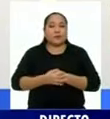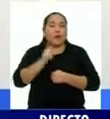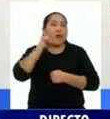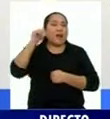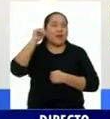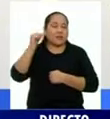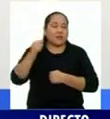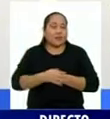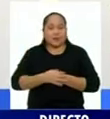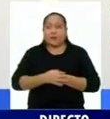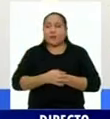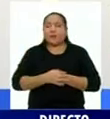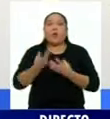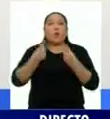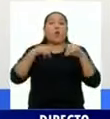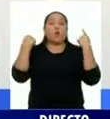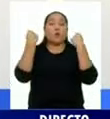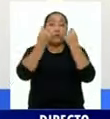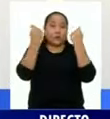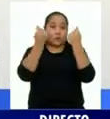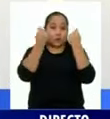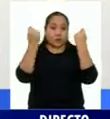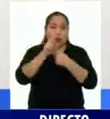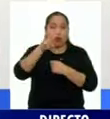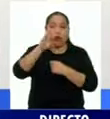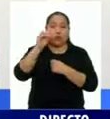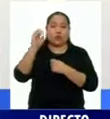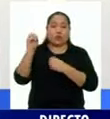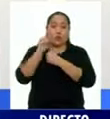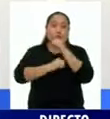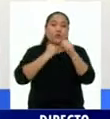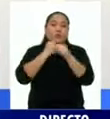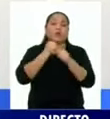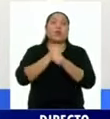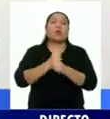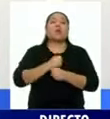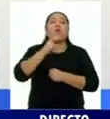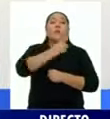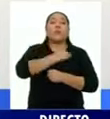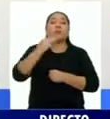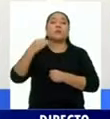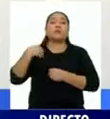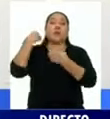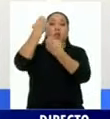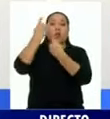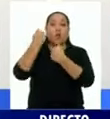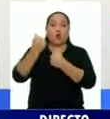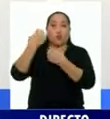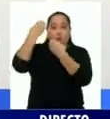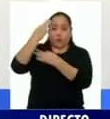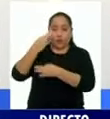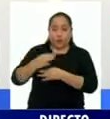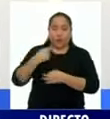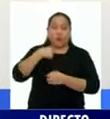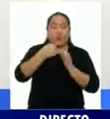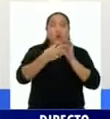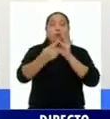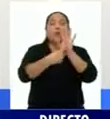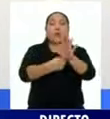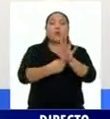ayer, cuando festejamos los 200 años de del Ministerio de Economía y Finanzas, hice una presentación para